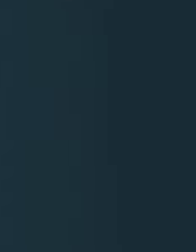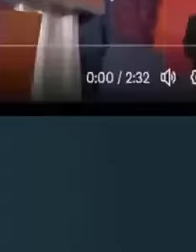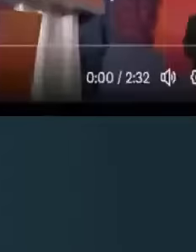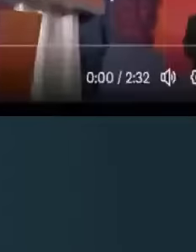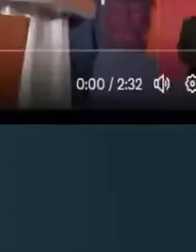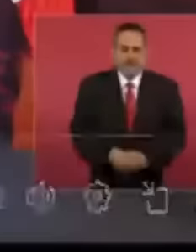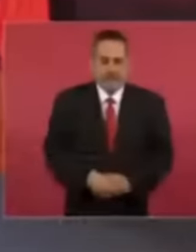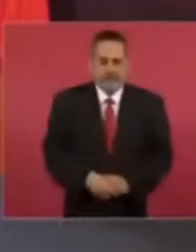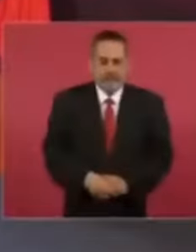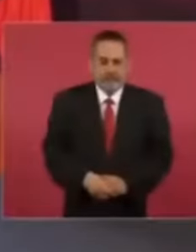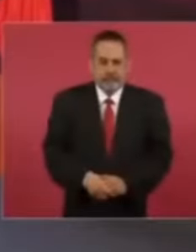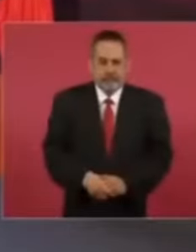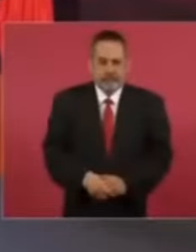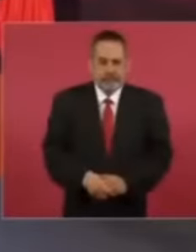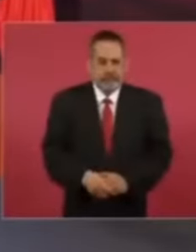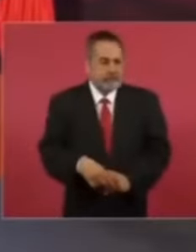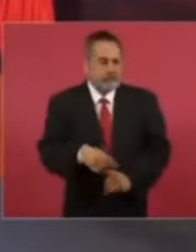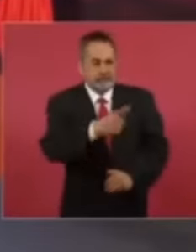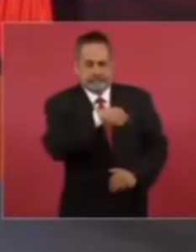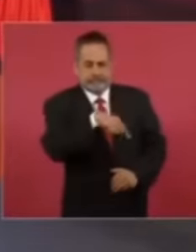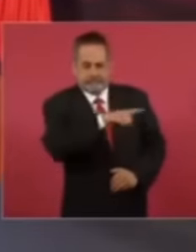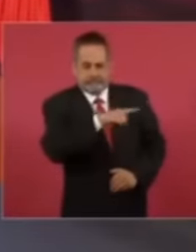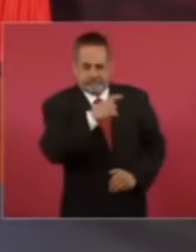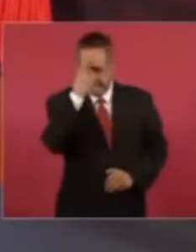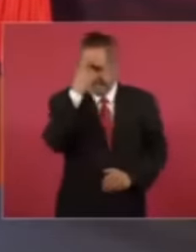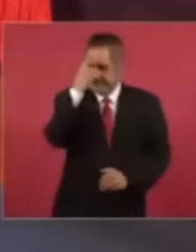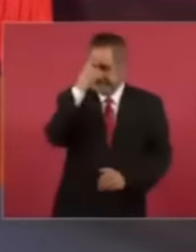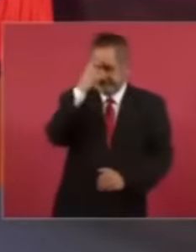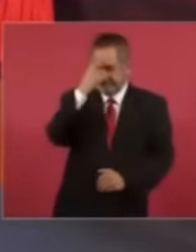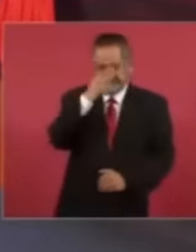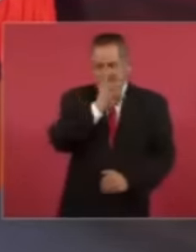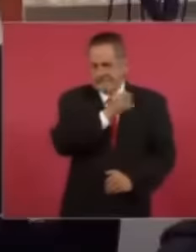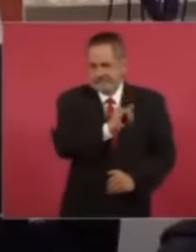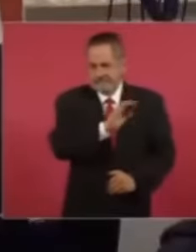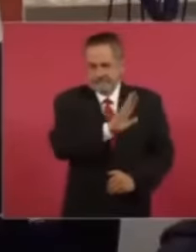porque ellos traen un